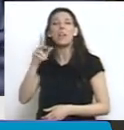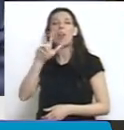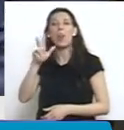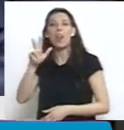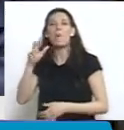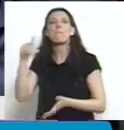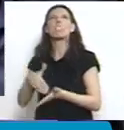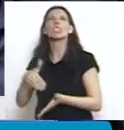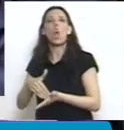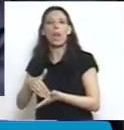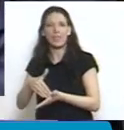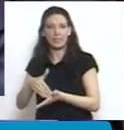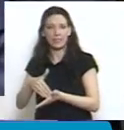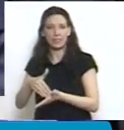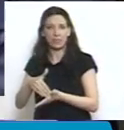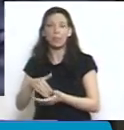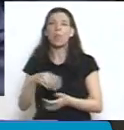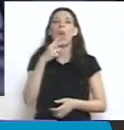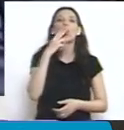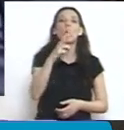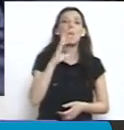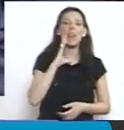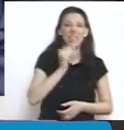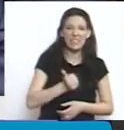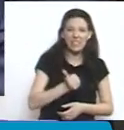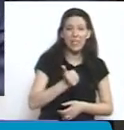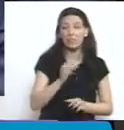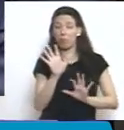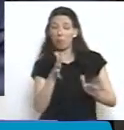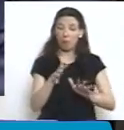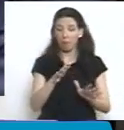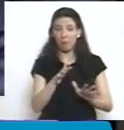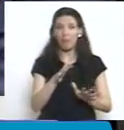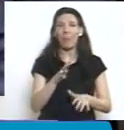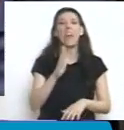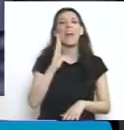13.975 millones y en 2016 se estima que será por